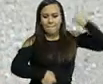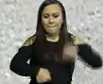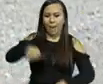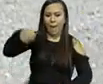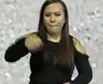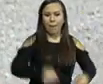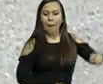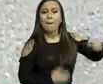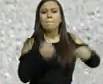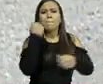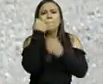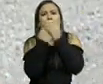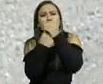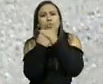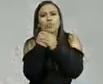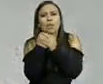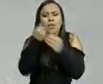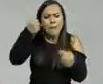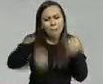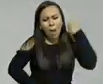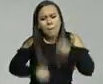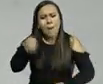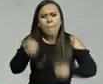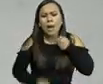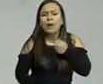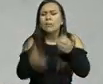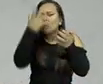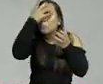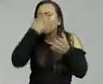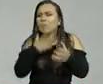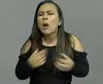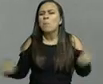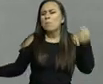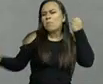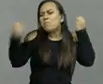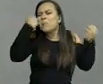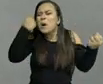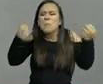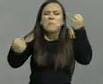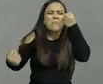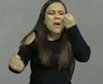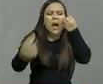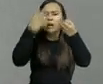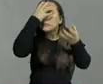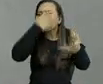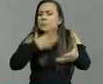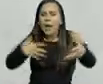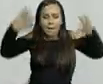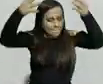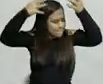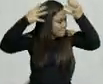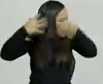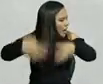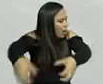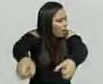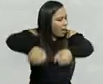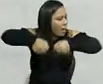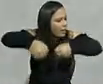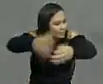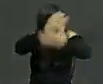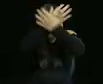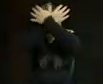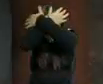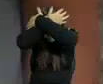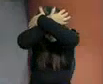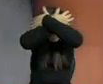puñete en poniente miente contra él todo el tiempo les pegaron puñete en la cara las alojaban por cubrirse no